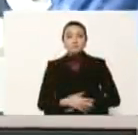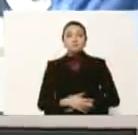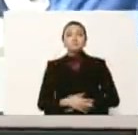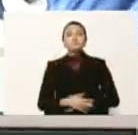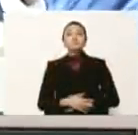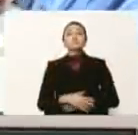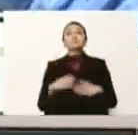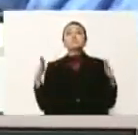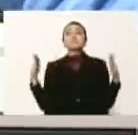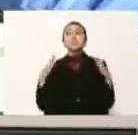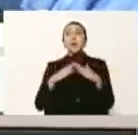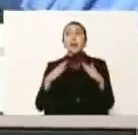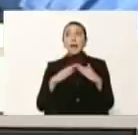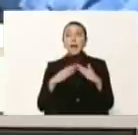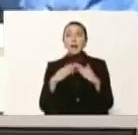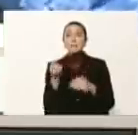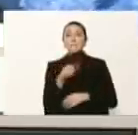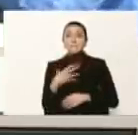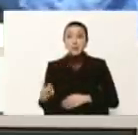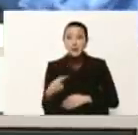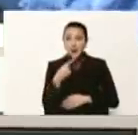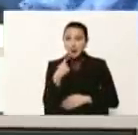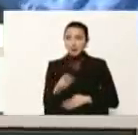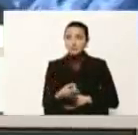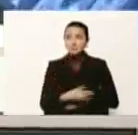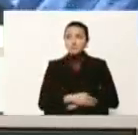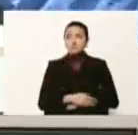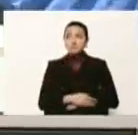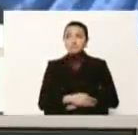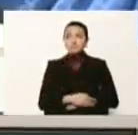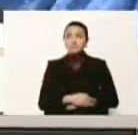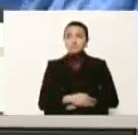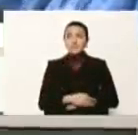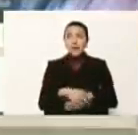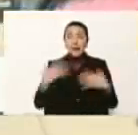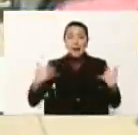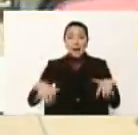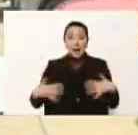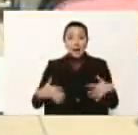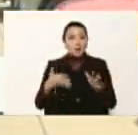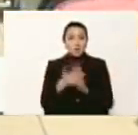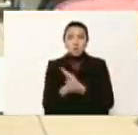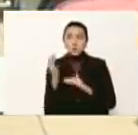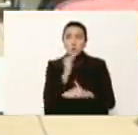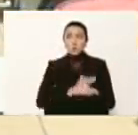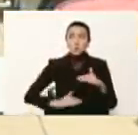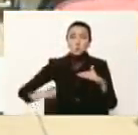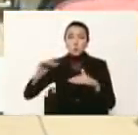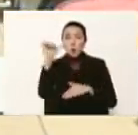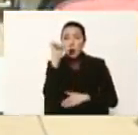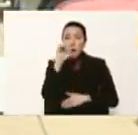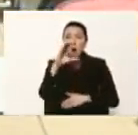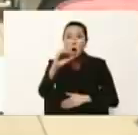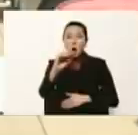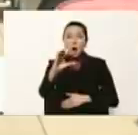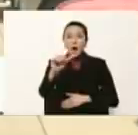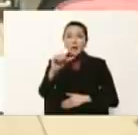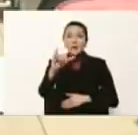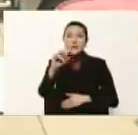Casa Blanca señala y alerta el aumento de coca en